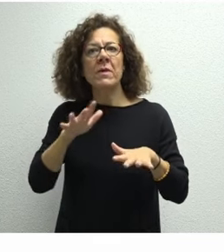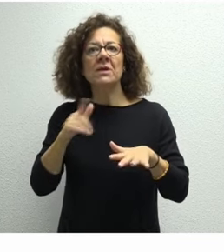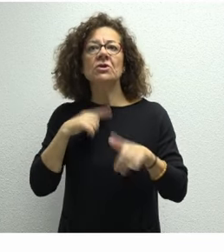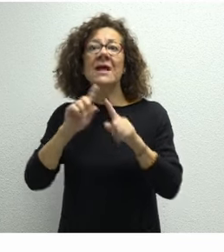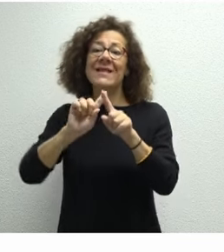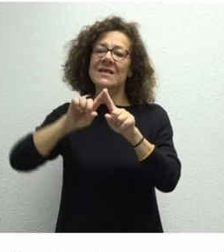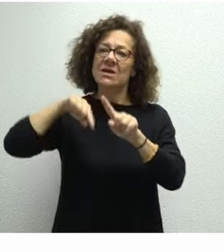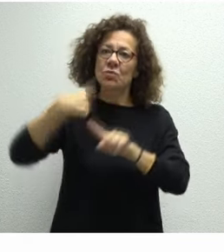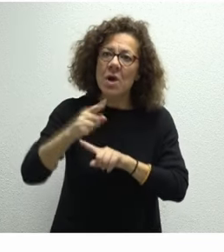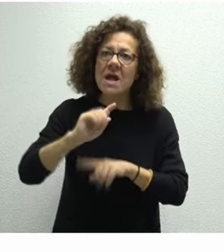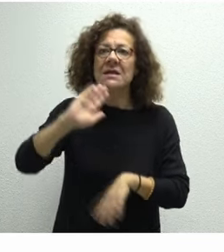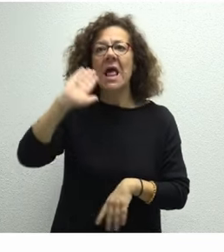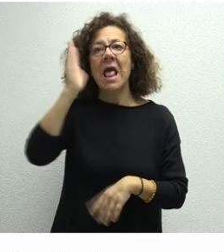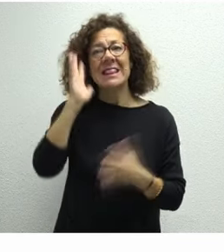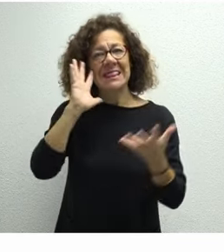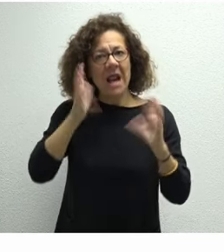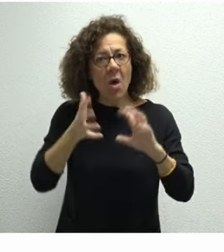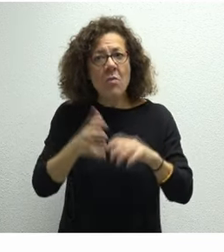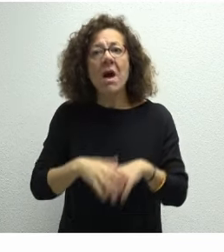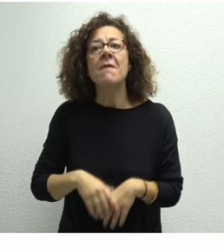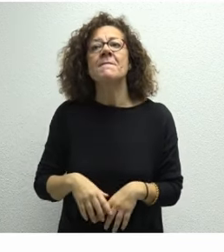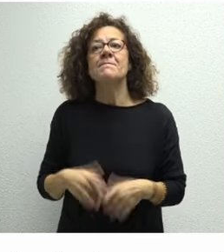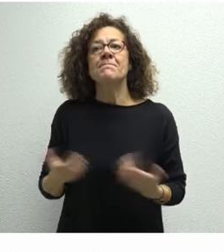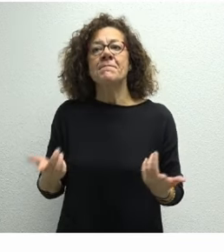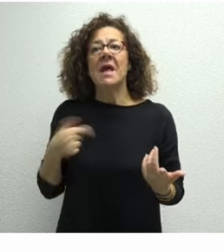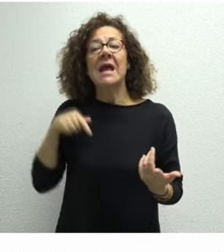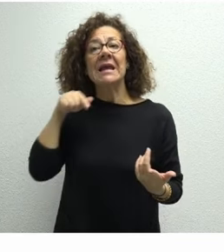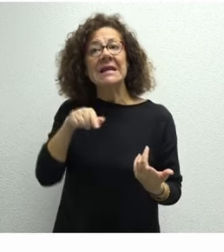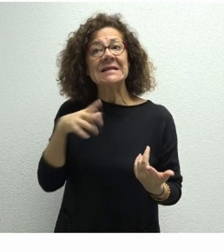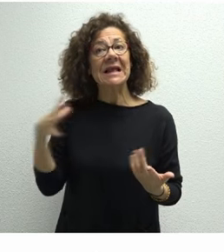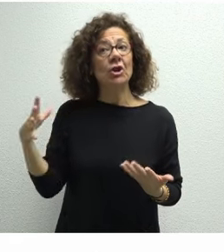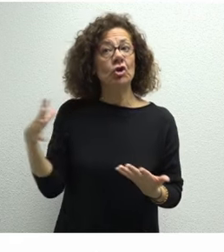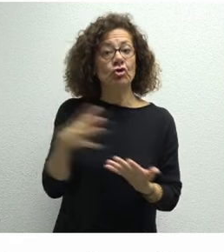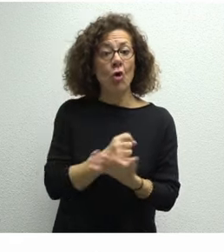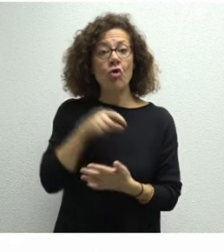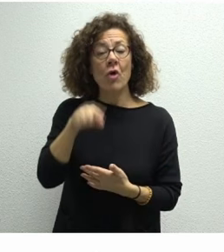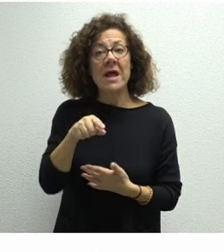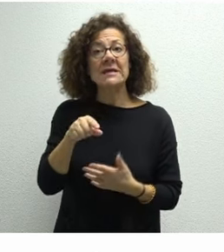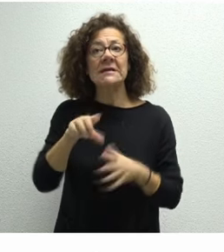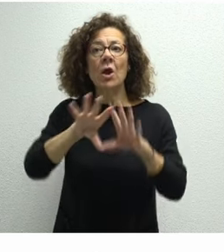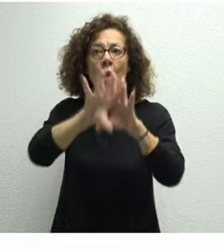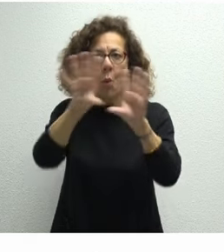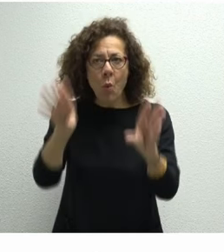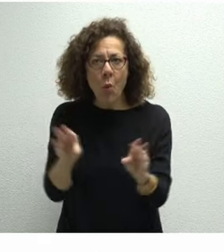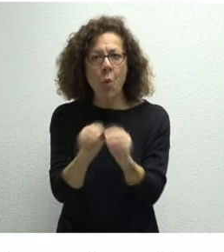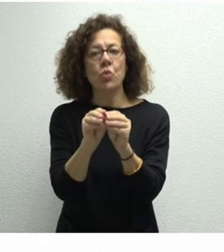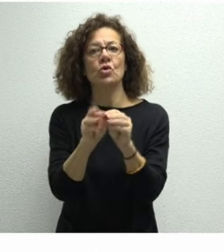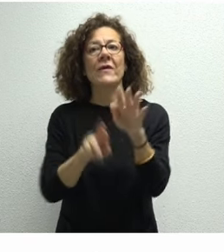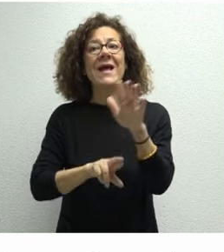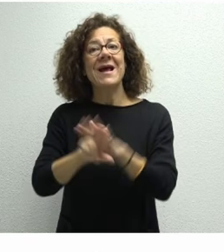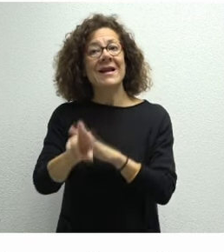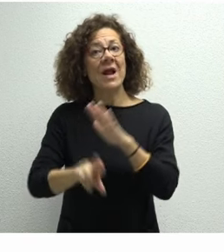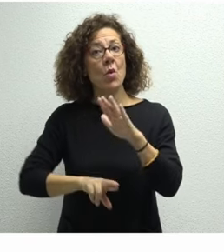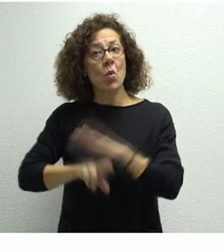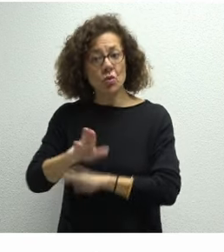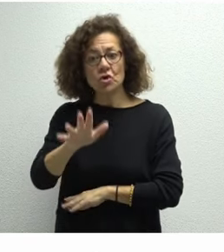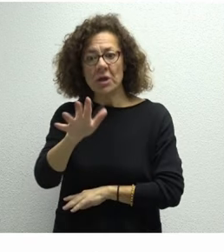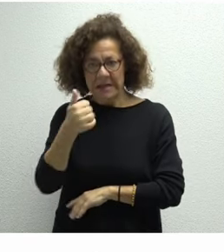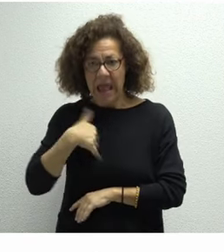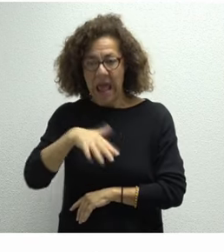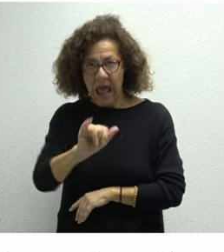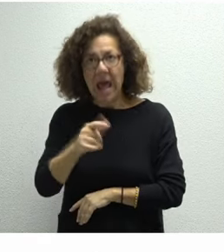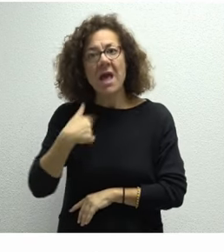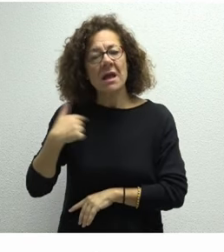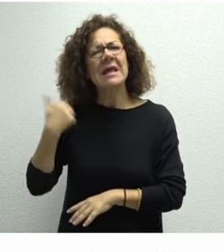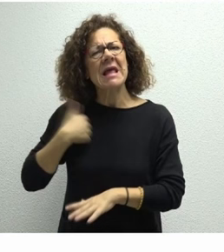incidente y el trauma como sabéis y todo este compendio de recursos que tenéis disponibles y que